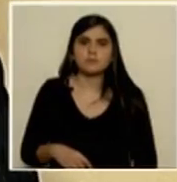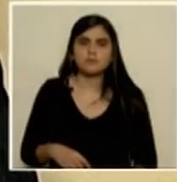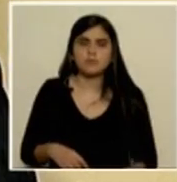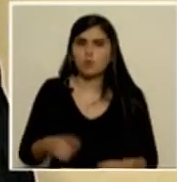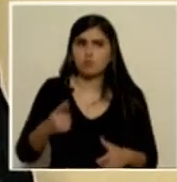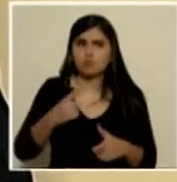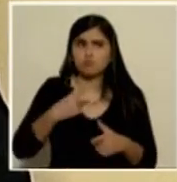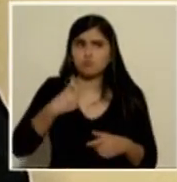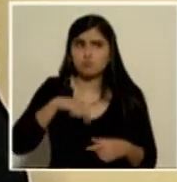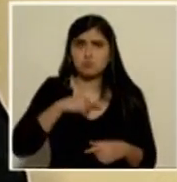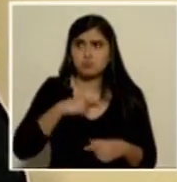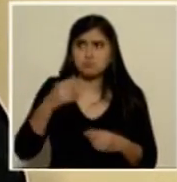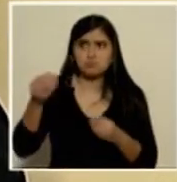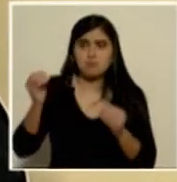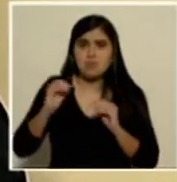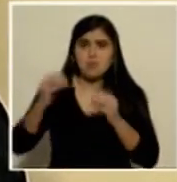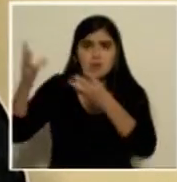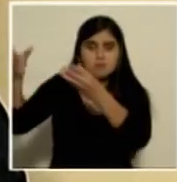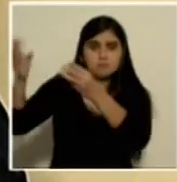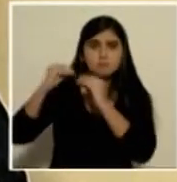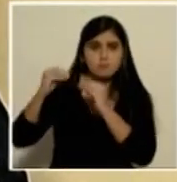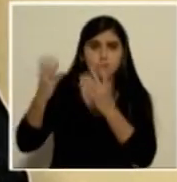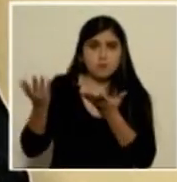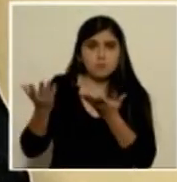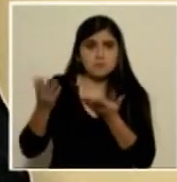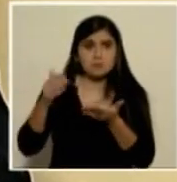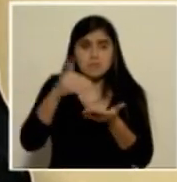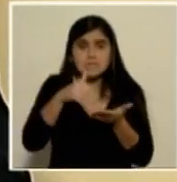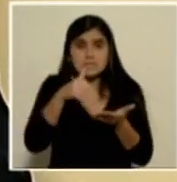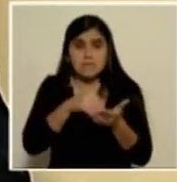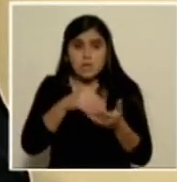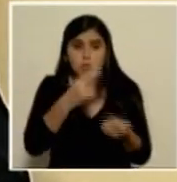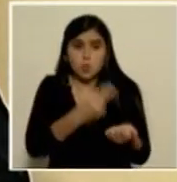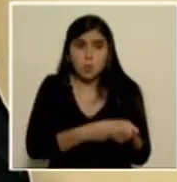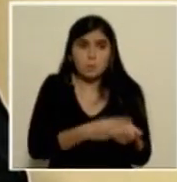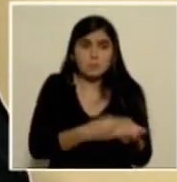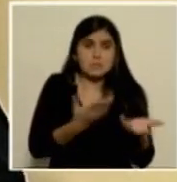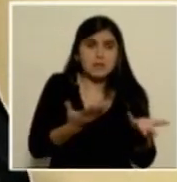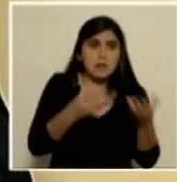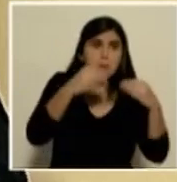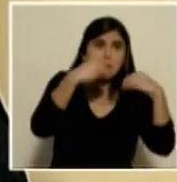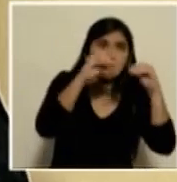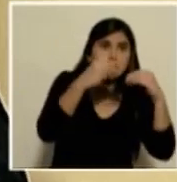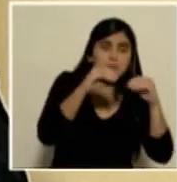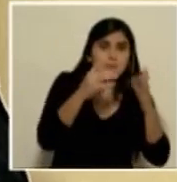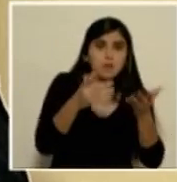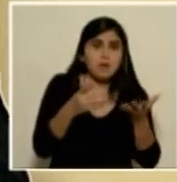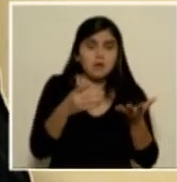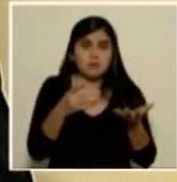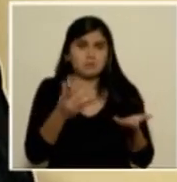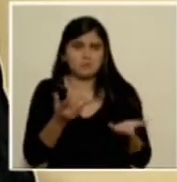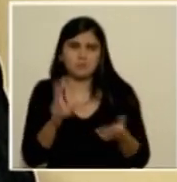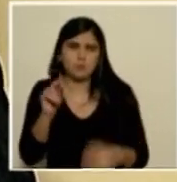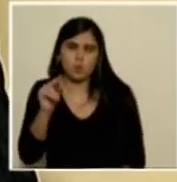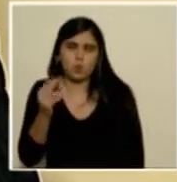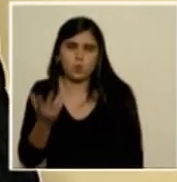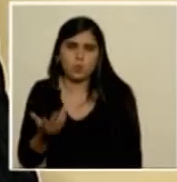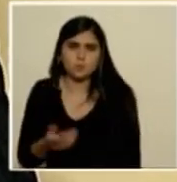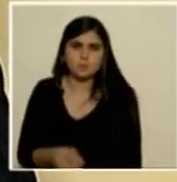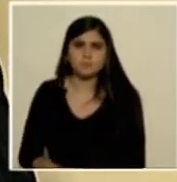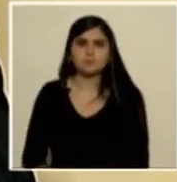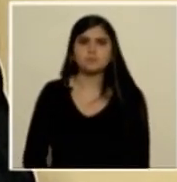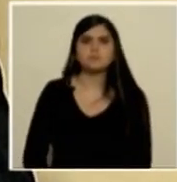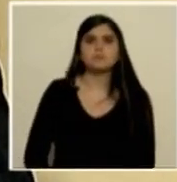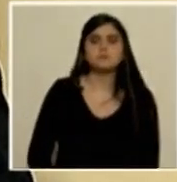hemos tenido ningún reporte, ¿verdad?, de que algún centro hospitalario esté reportando o algún incidente que se esté vendiendo plasma. En general,